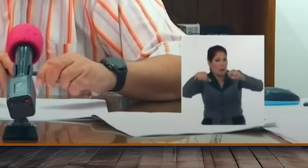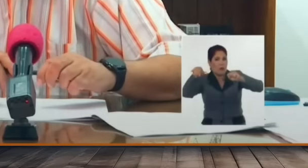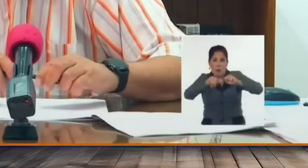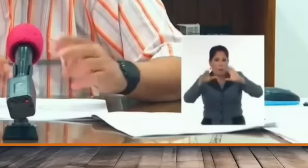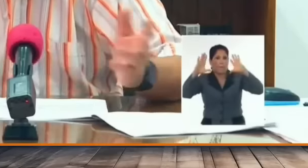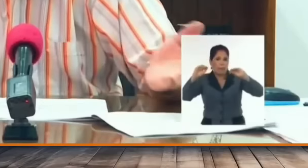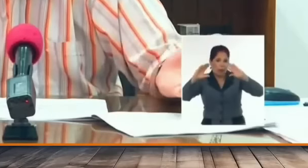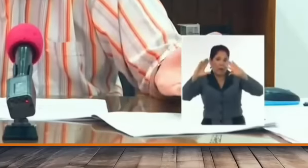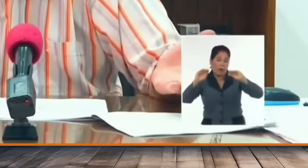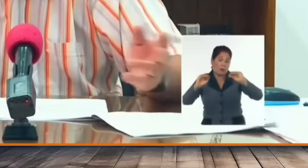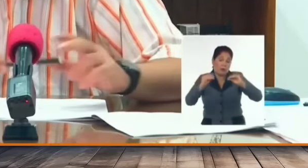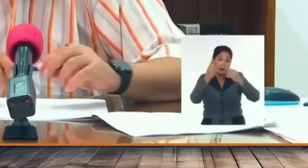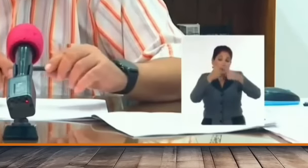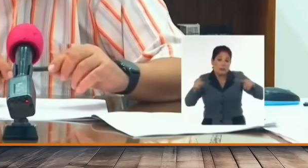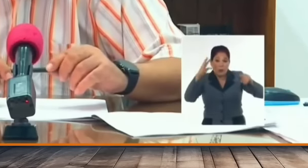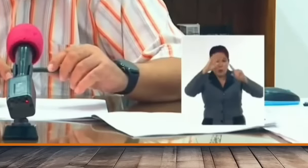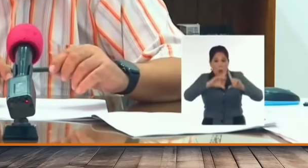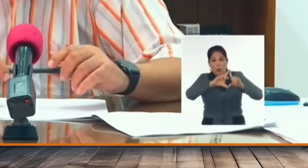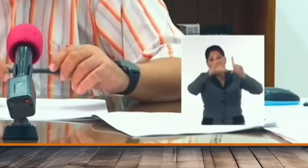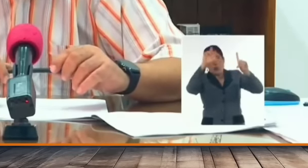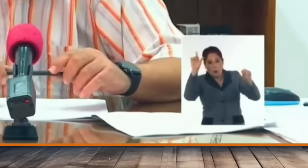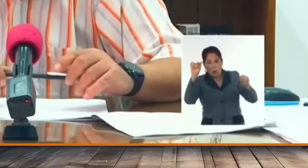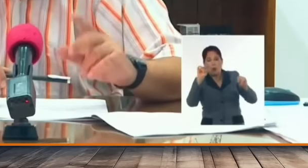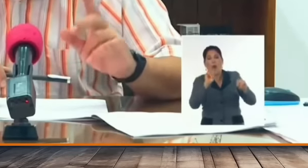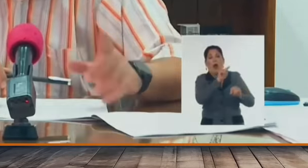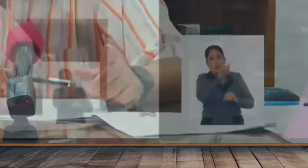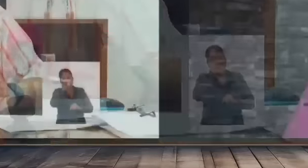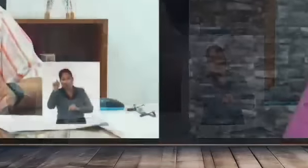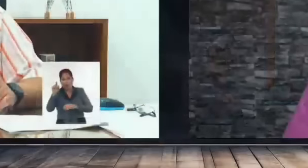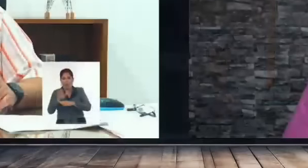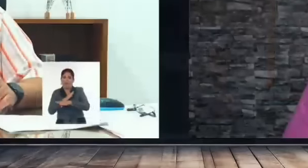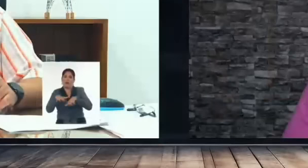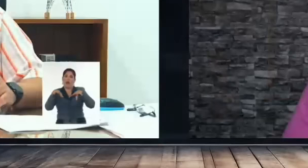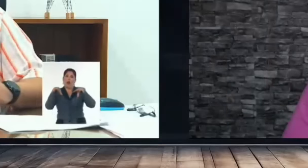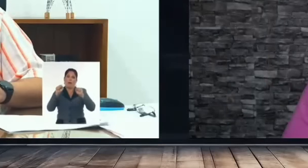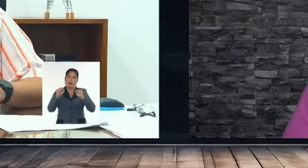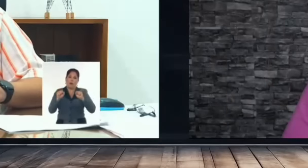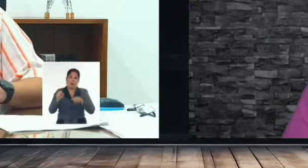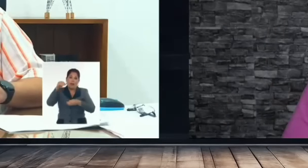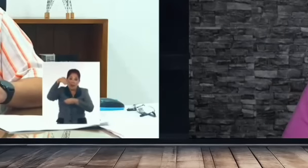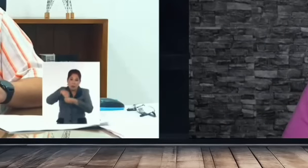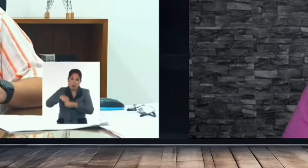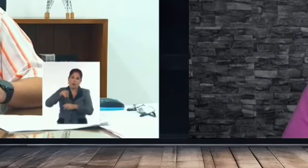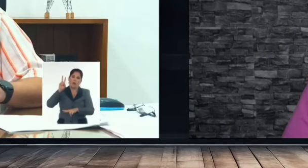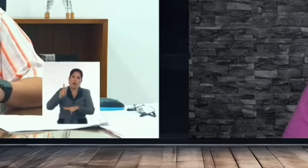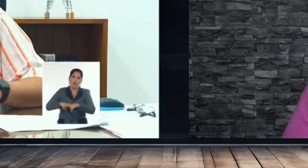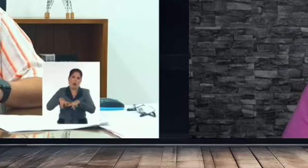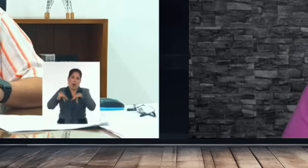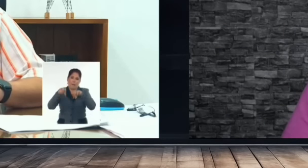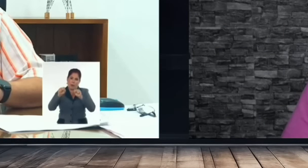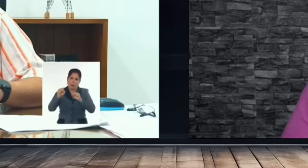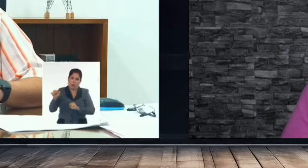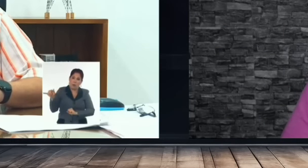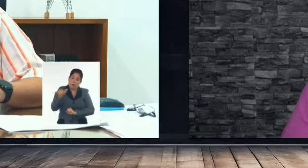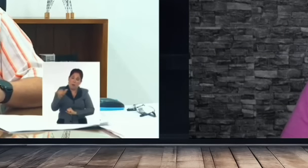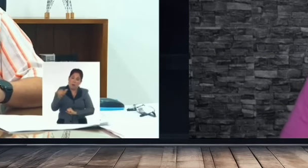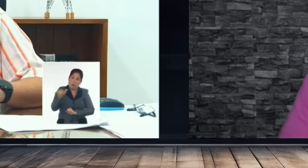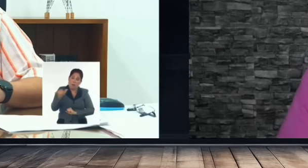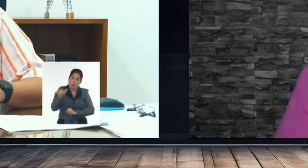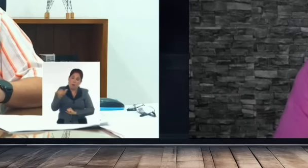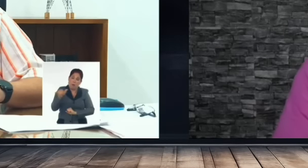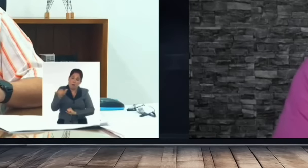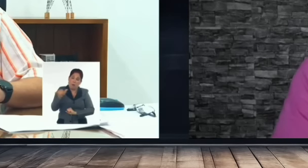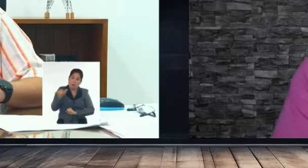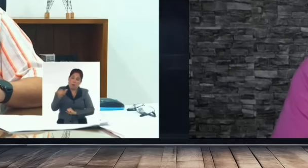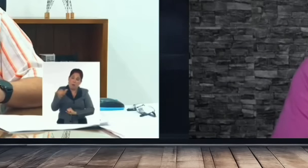prácticamente el país está afectado completamente incluyendo laana con afectaciones importantes en la yo